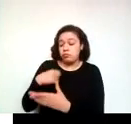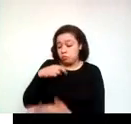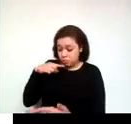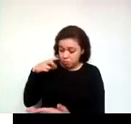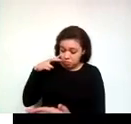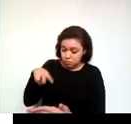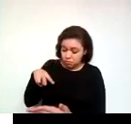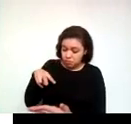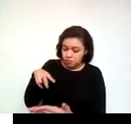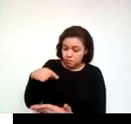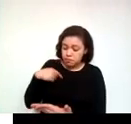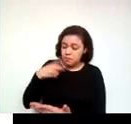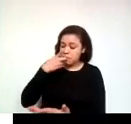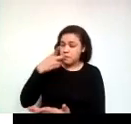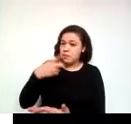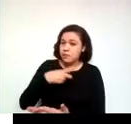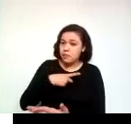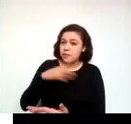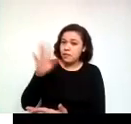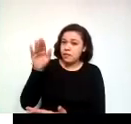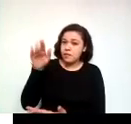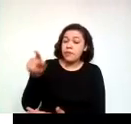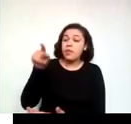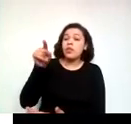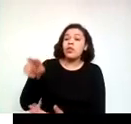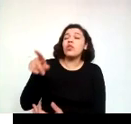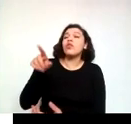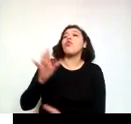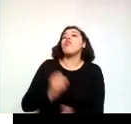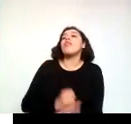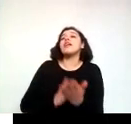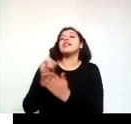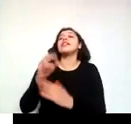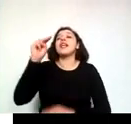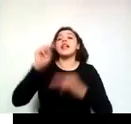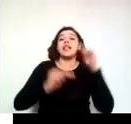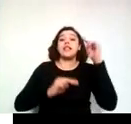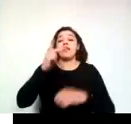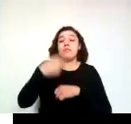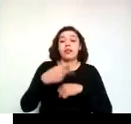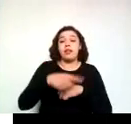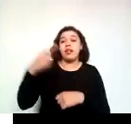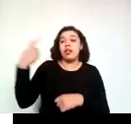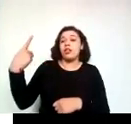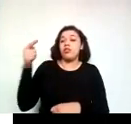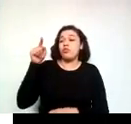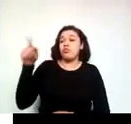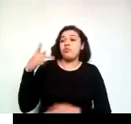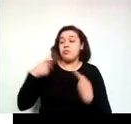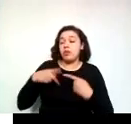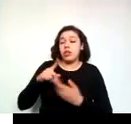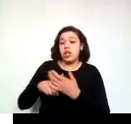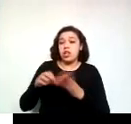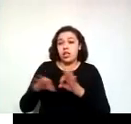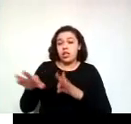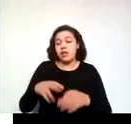en donde me dice, oye, para que tú puedas determinar el nivel de riesgo en el que se encuentra tu colaborador,